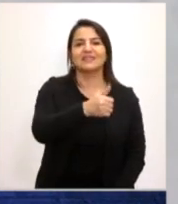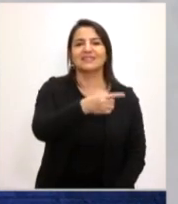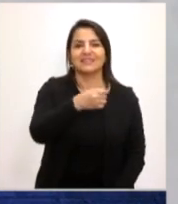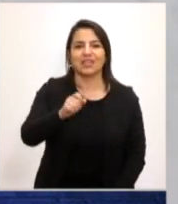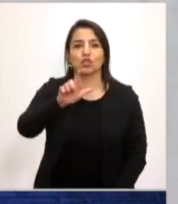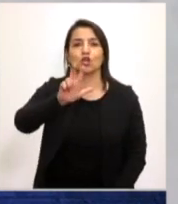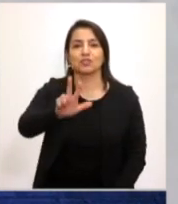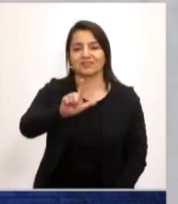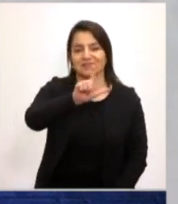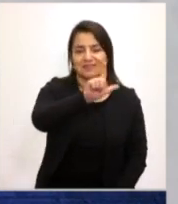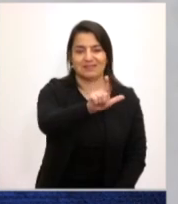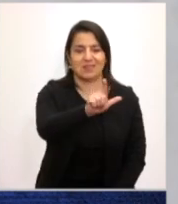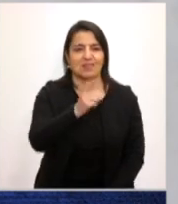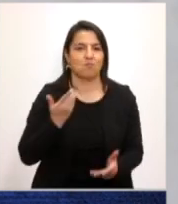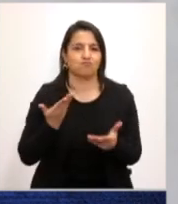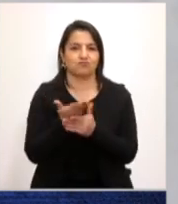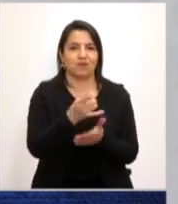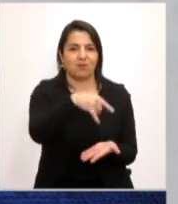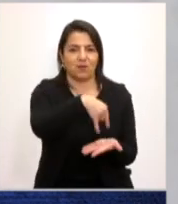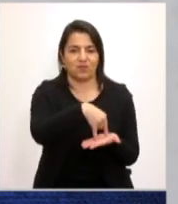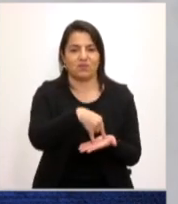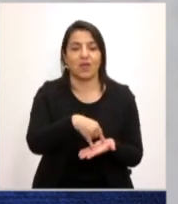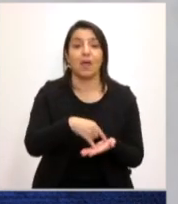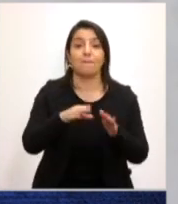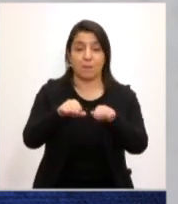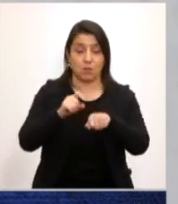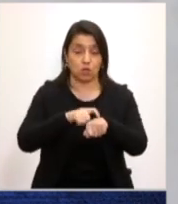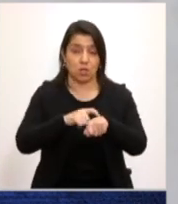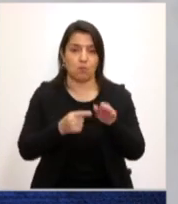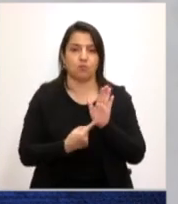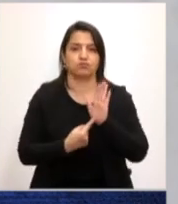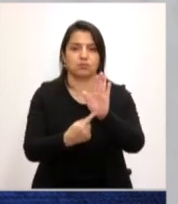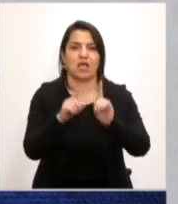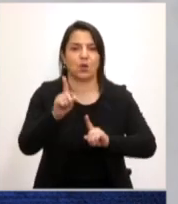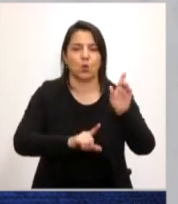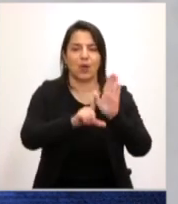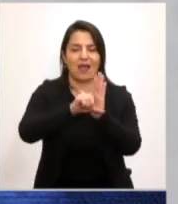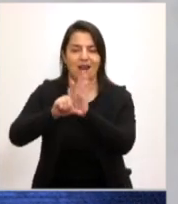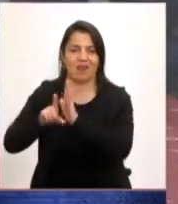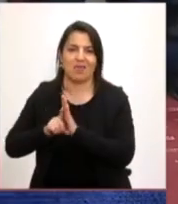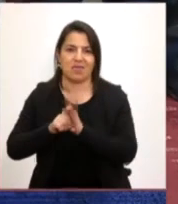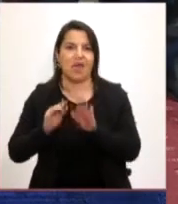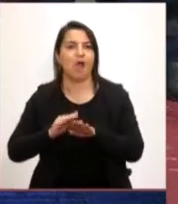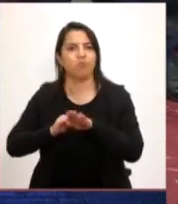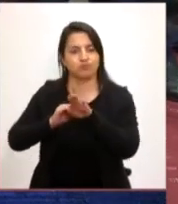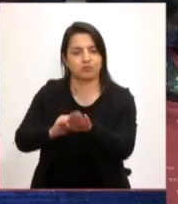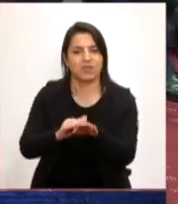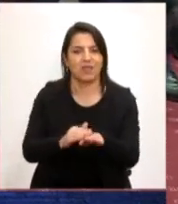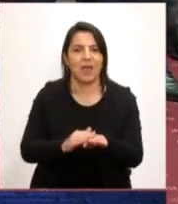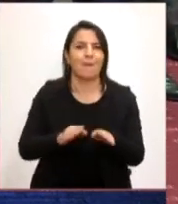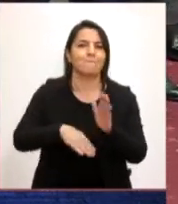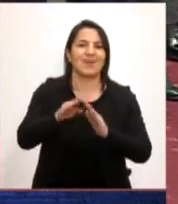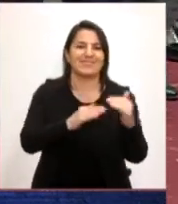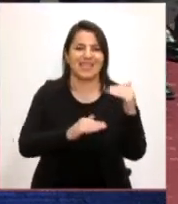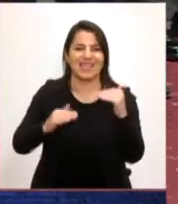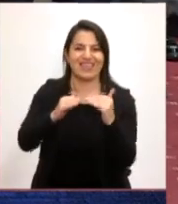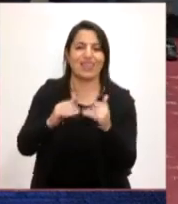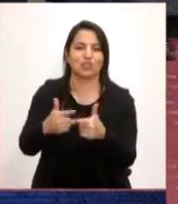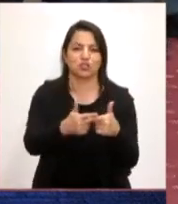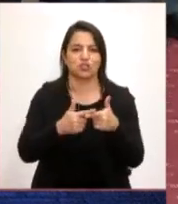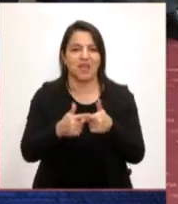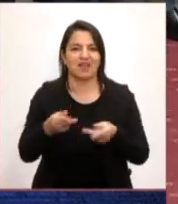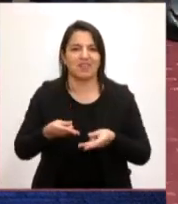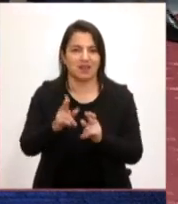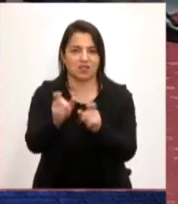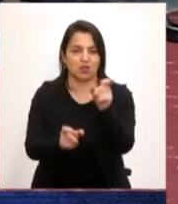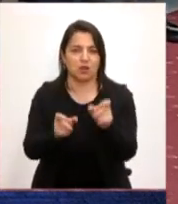parlamentarias. Paralelamente, quisiera destacar algunas leyes que han logrado contribuir en mayor equidad social y derechos para las personas. Después de